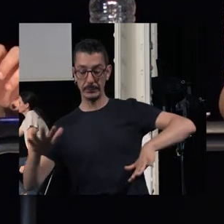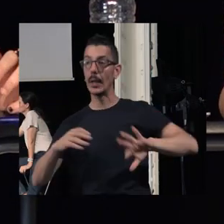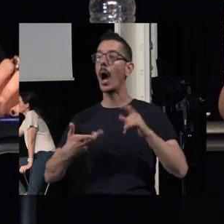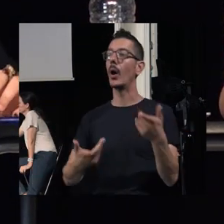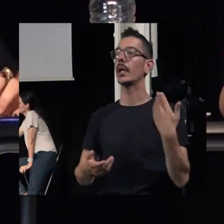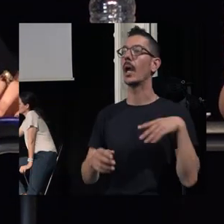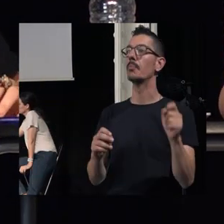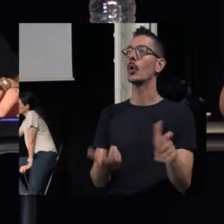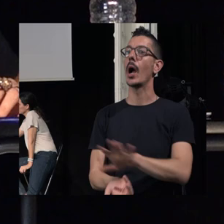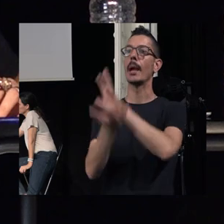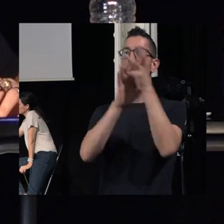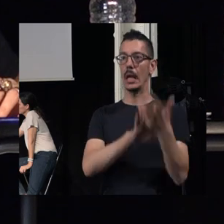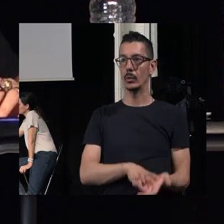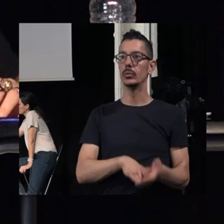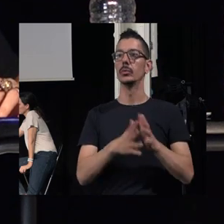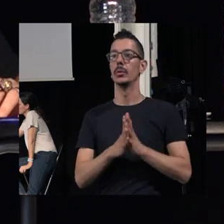existe